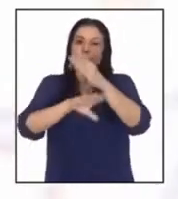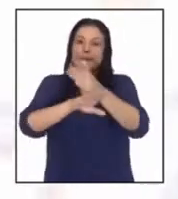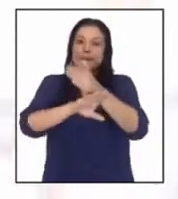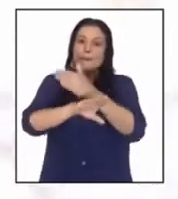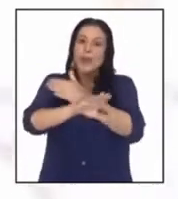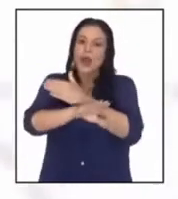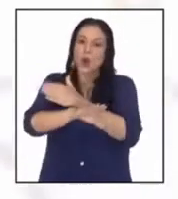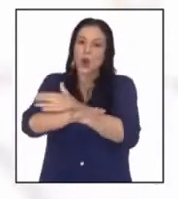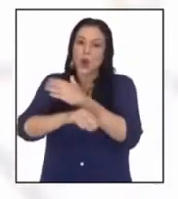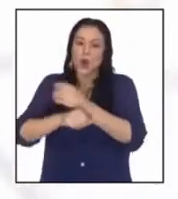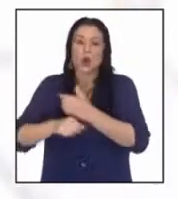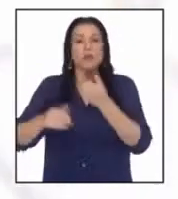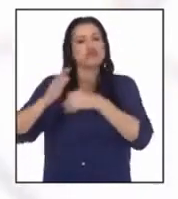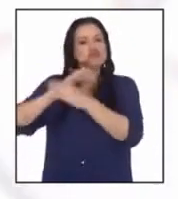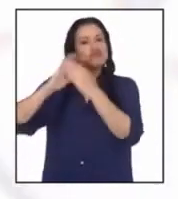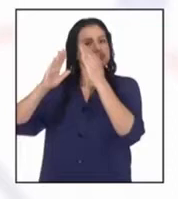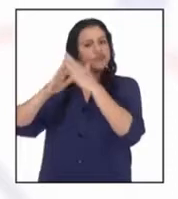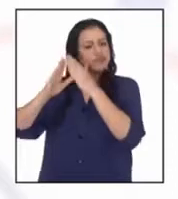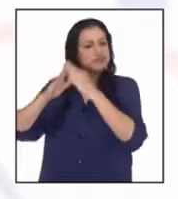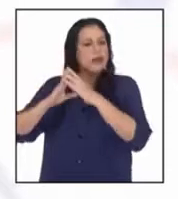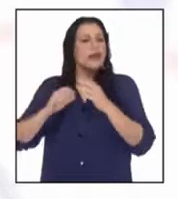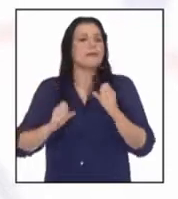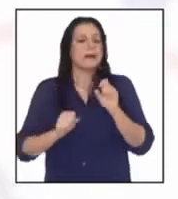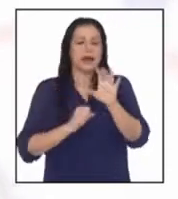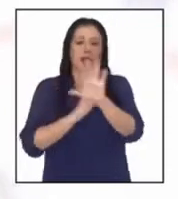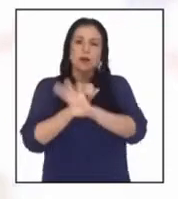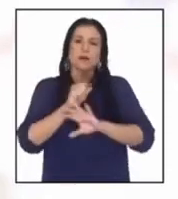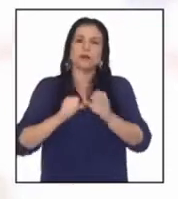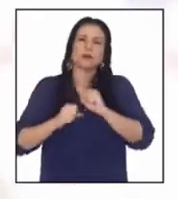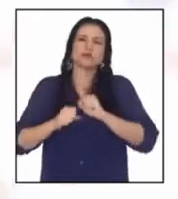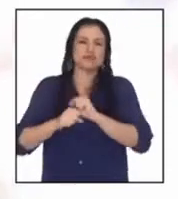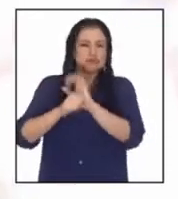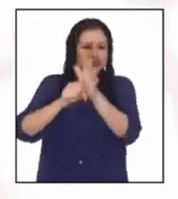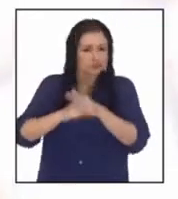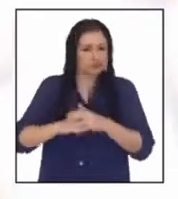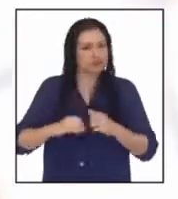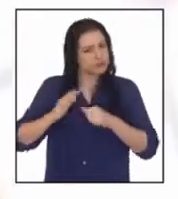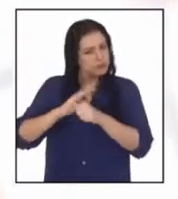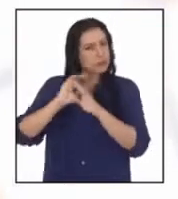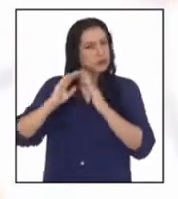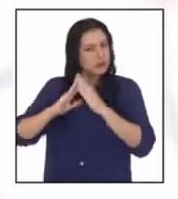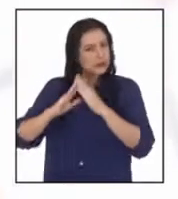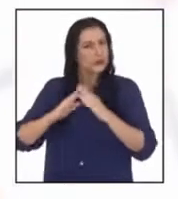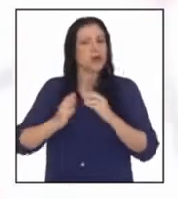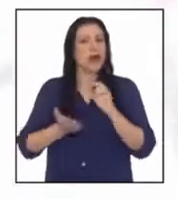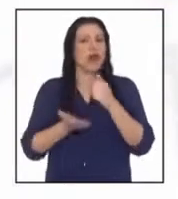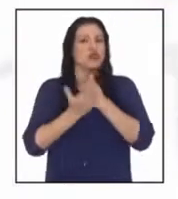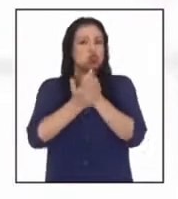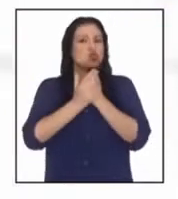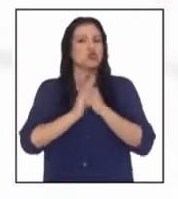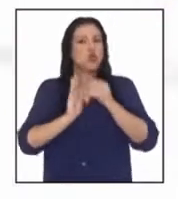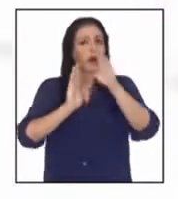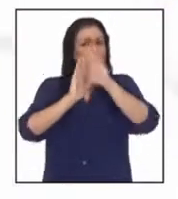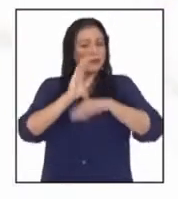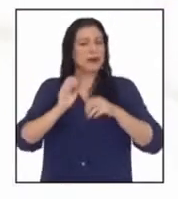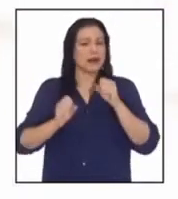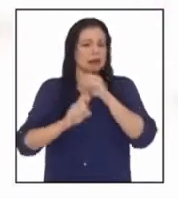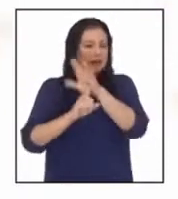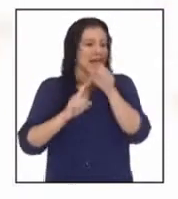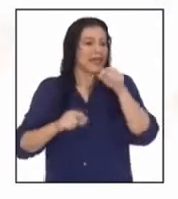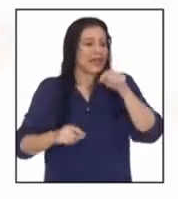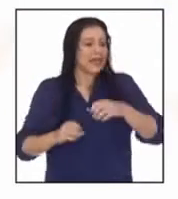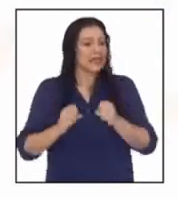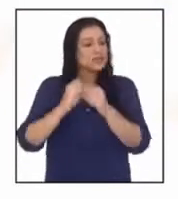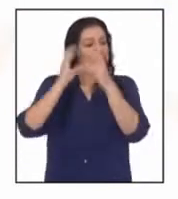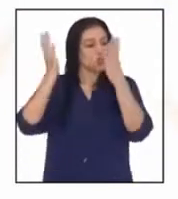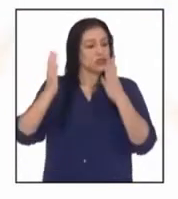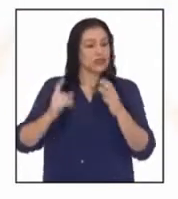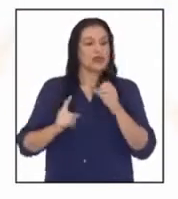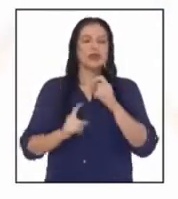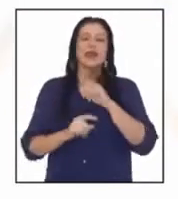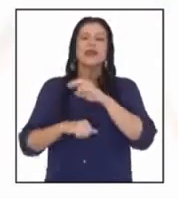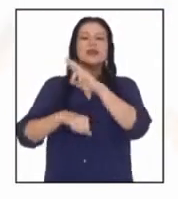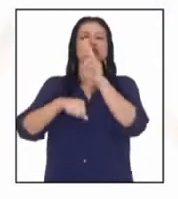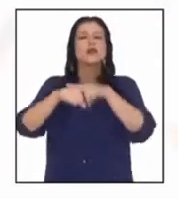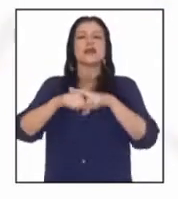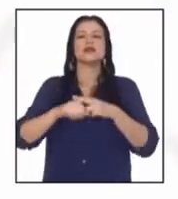emergencia declarado para combatir la propagación del coronavirus COVID-19. Durante estos días la naturaleza ha tenido un